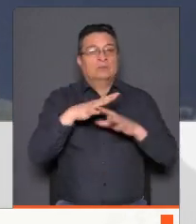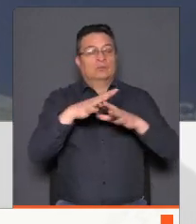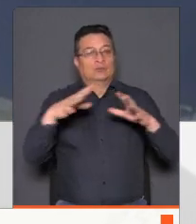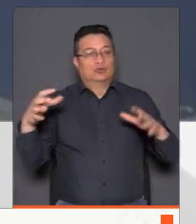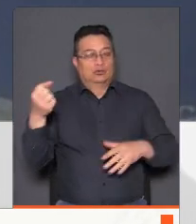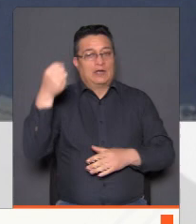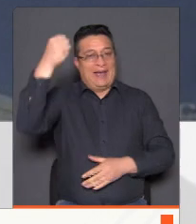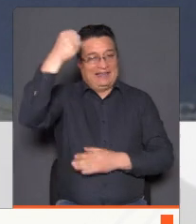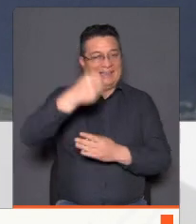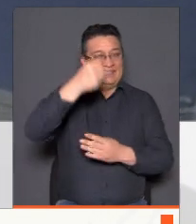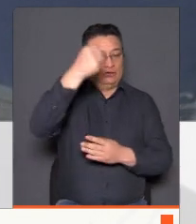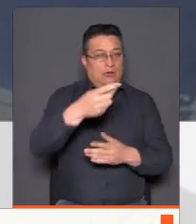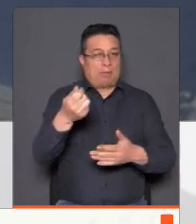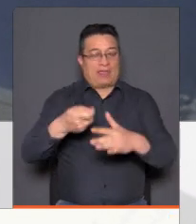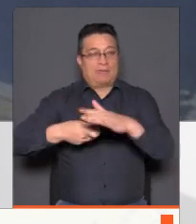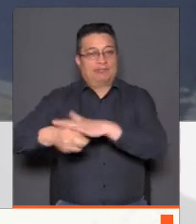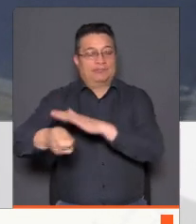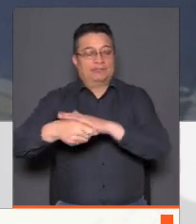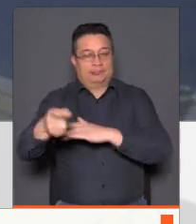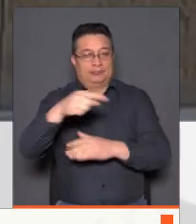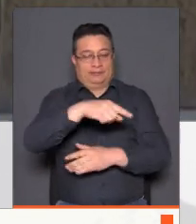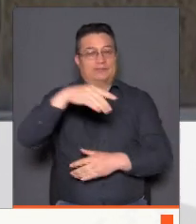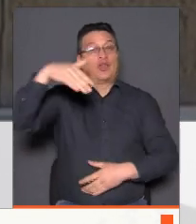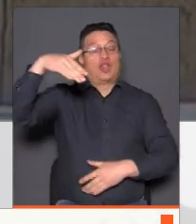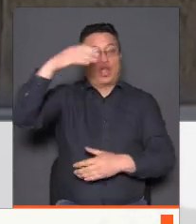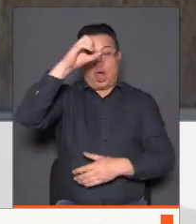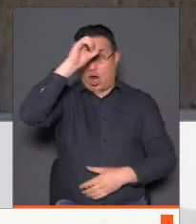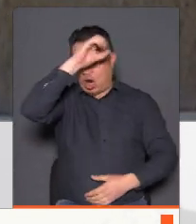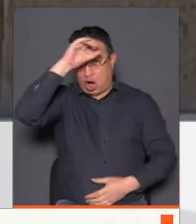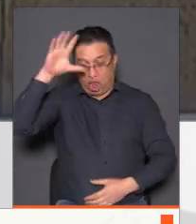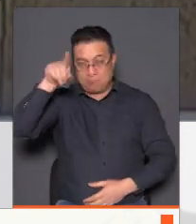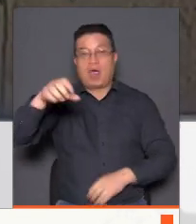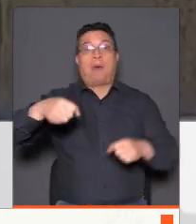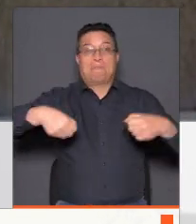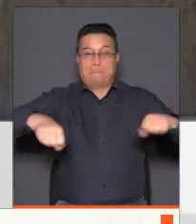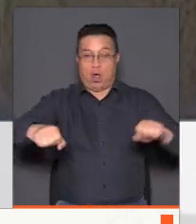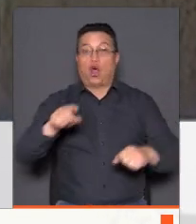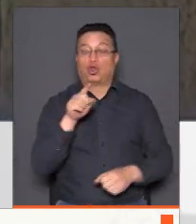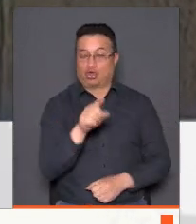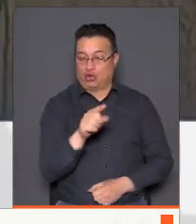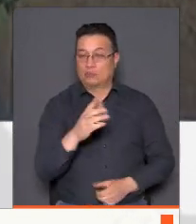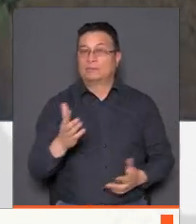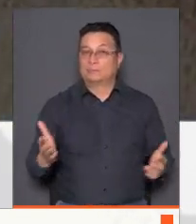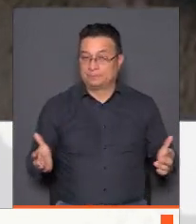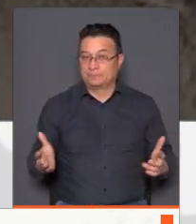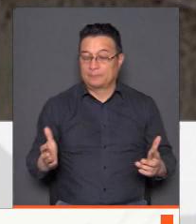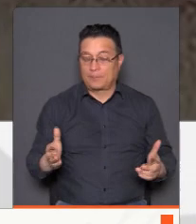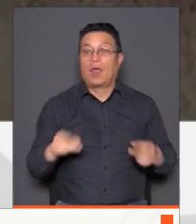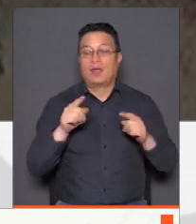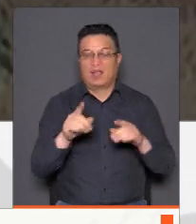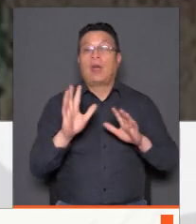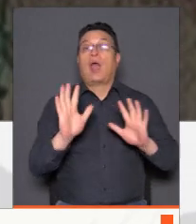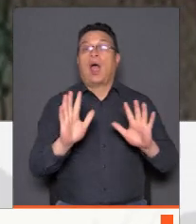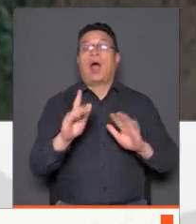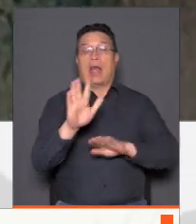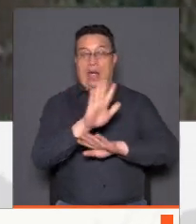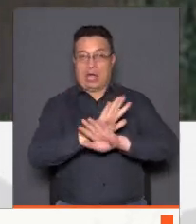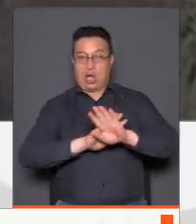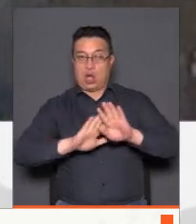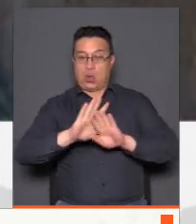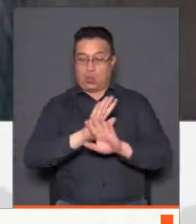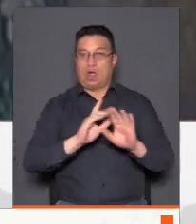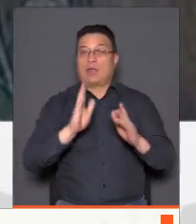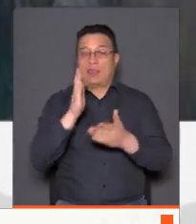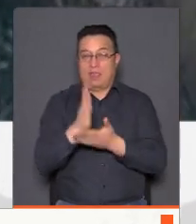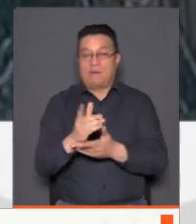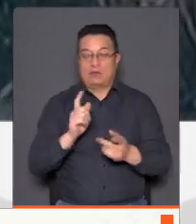en Colombia y en otros países de Sudamérica utilizando las motocicletas. Ya, entonces, en términos de precaución, ¿eso debería comenzar a